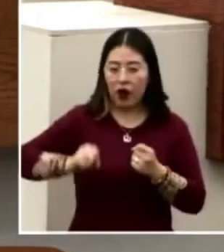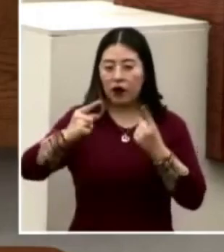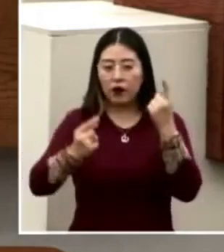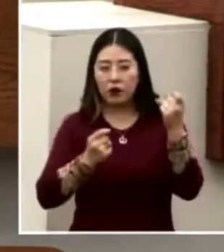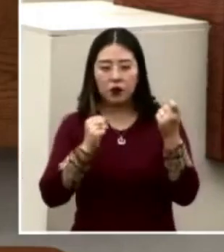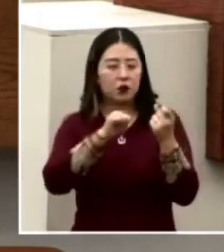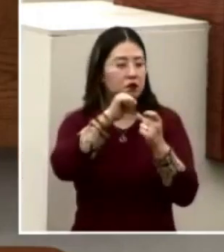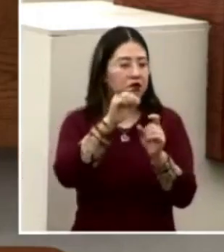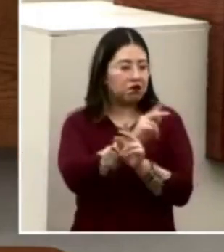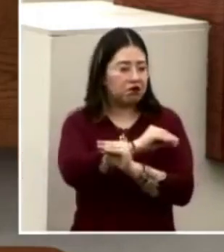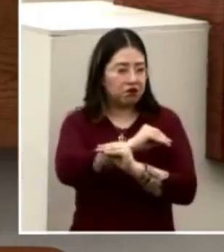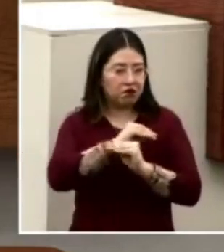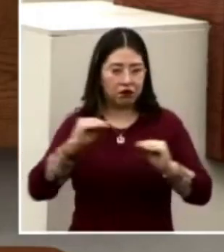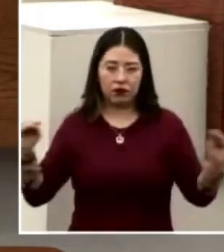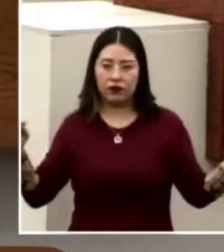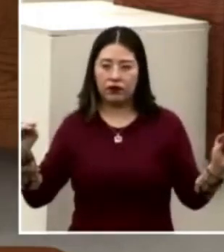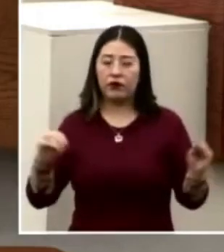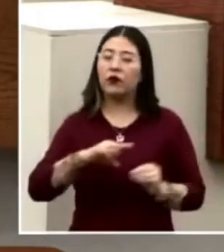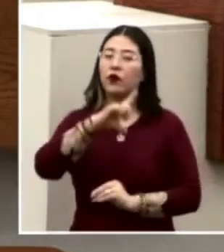En el 2021,